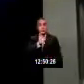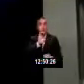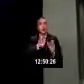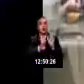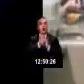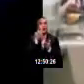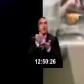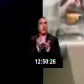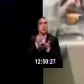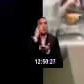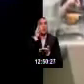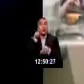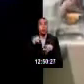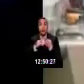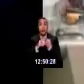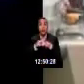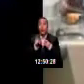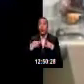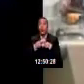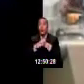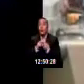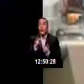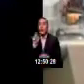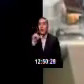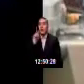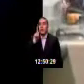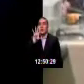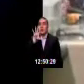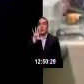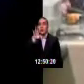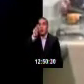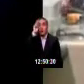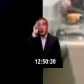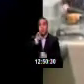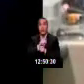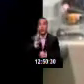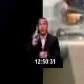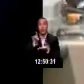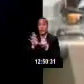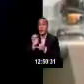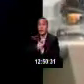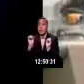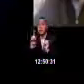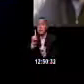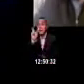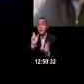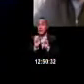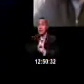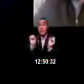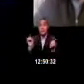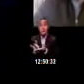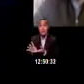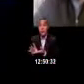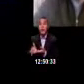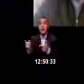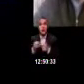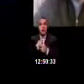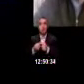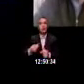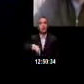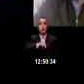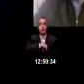Ecuador, el que se pone en vigencia desde este lunes 25 de mayo para quienes no hayan despedido a sus trabajadores. Las que hayan llegado